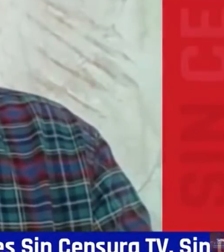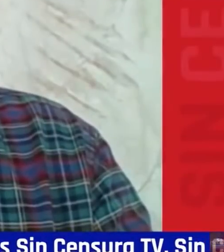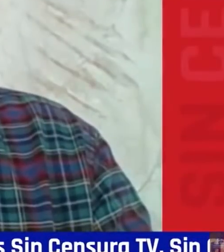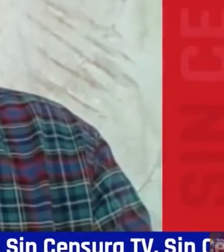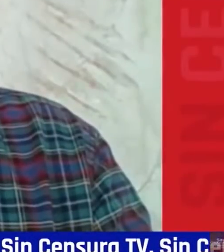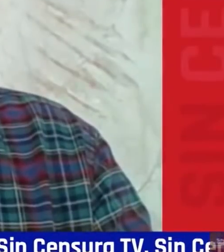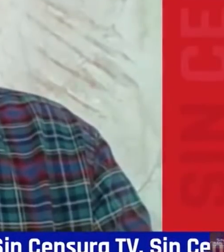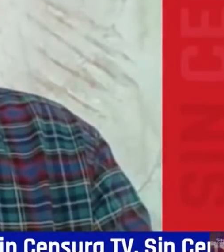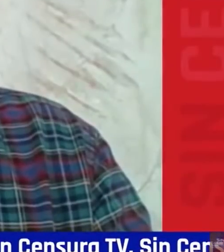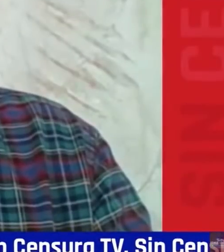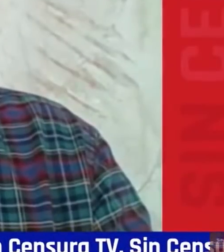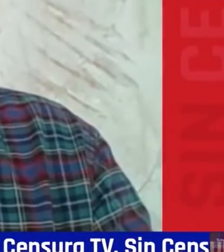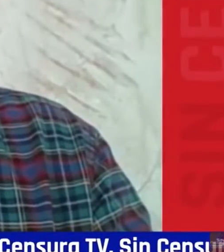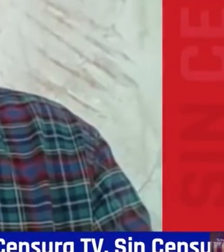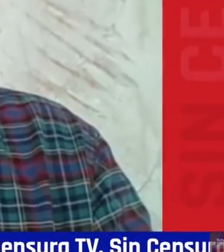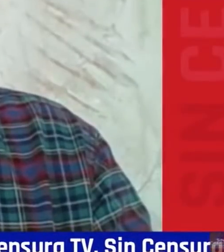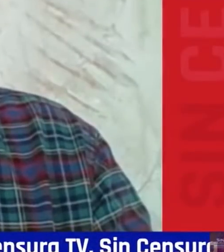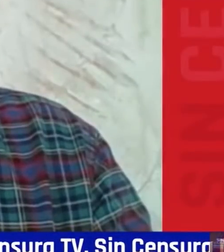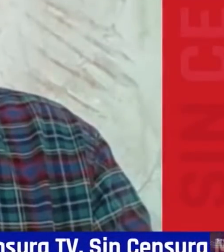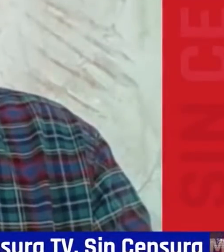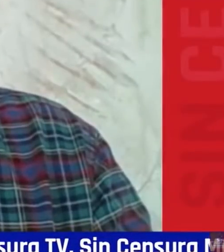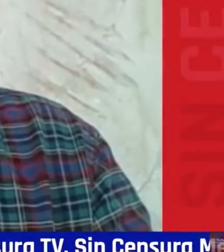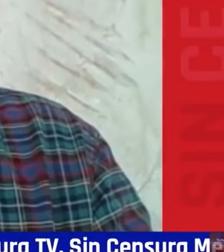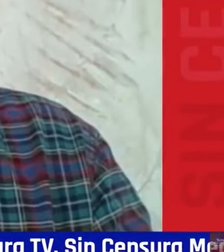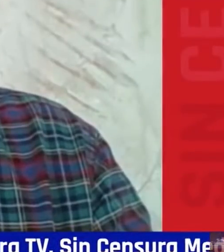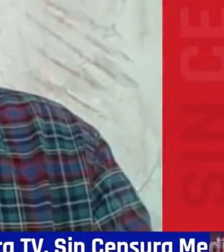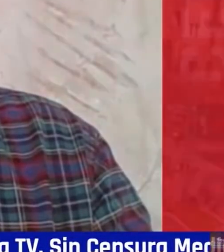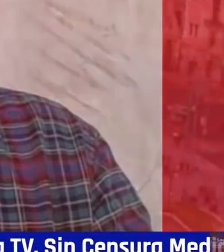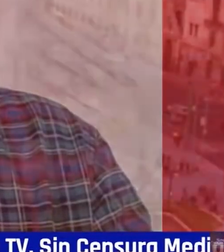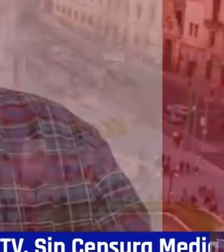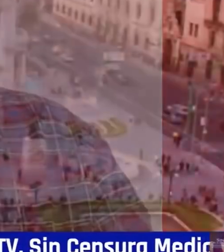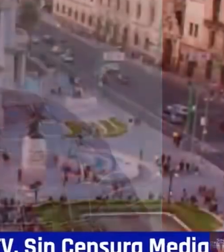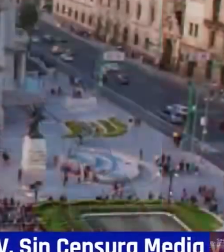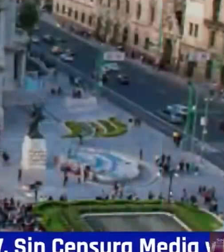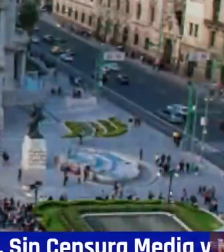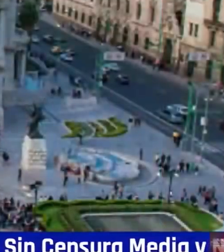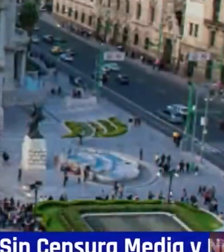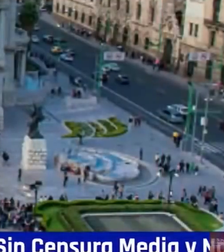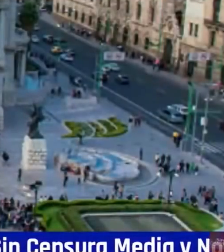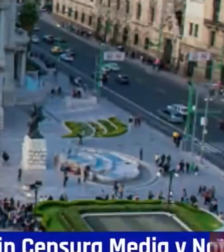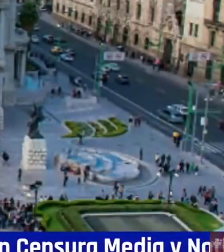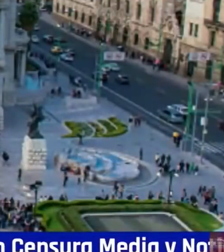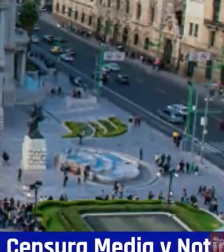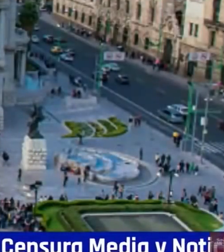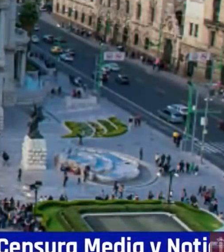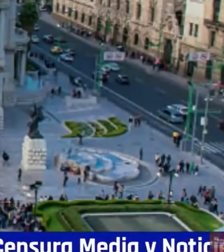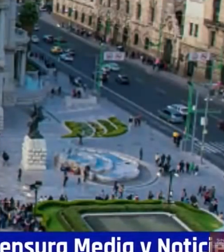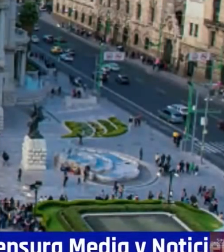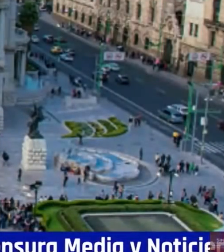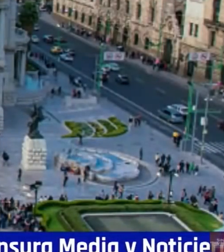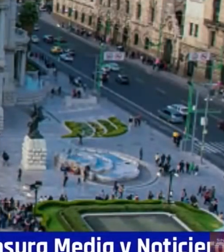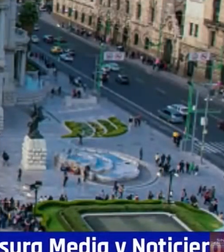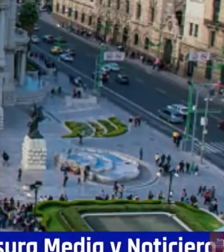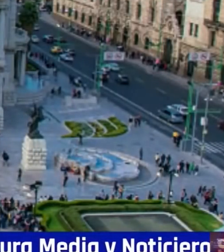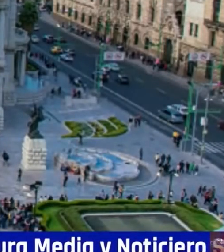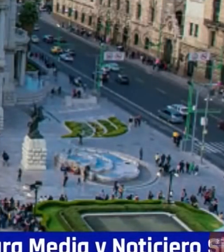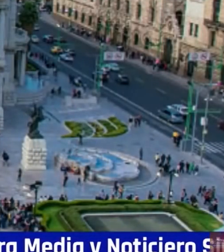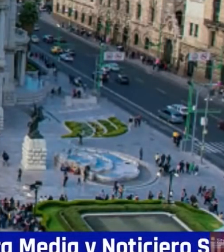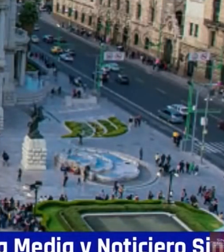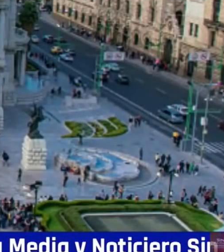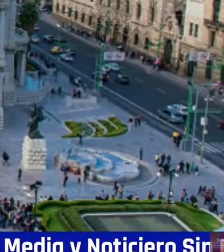se exilian en México muchos profesores chilenos que van a la Universidad